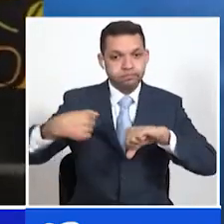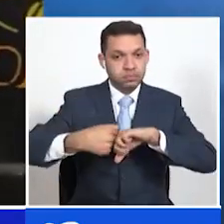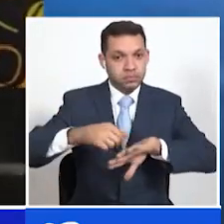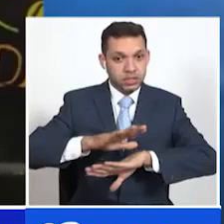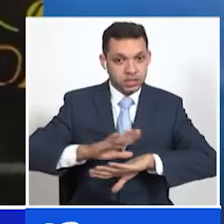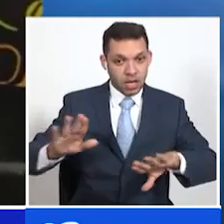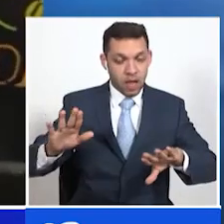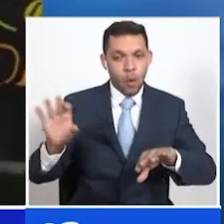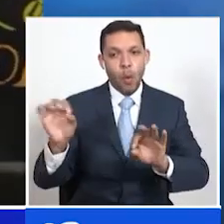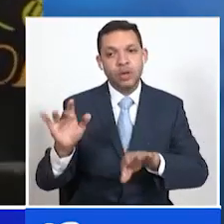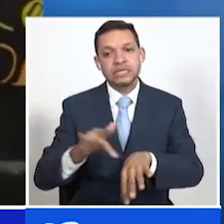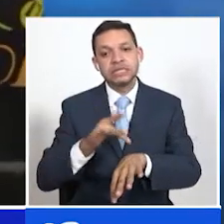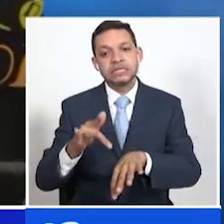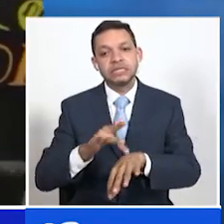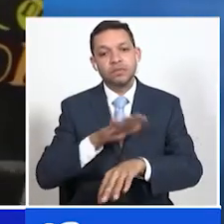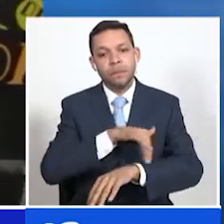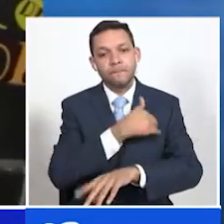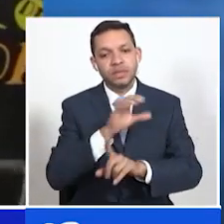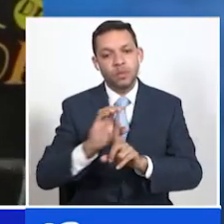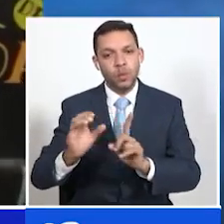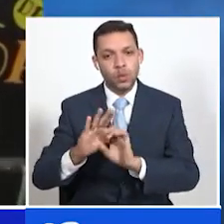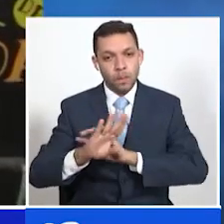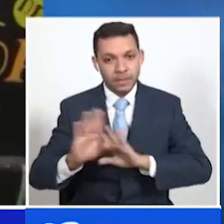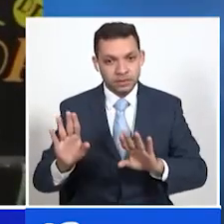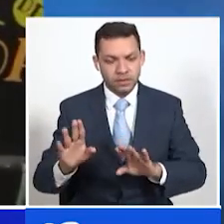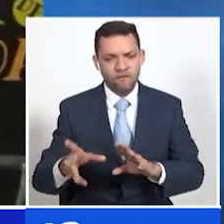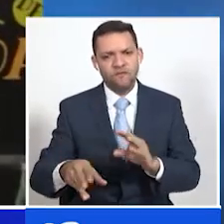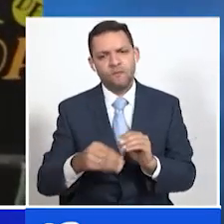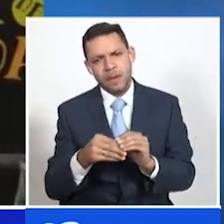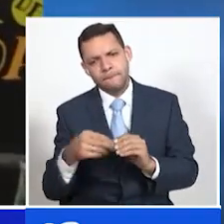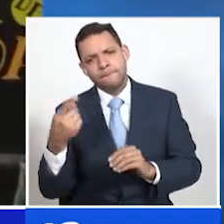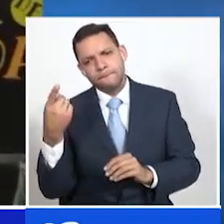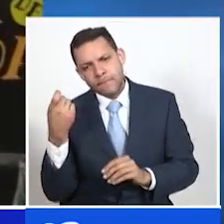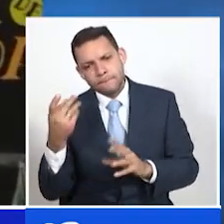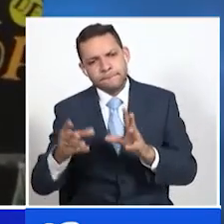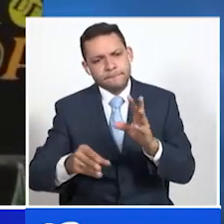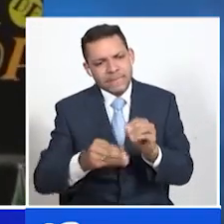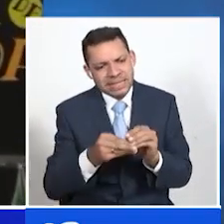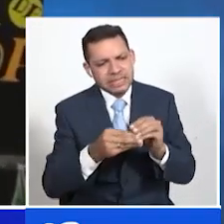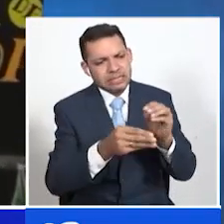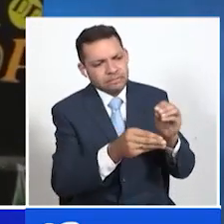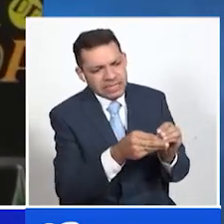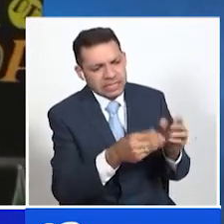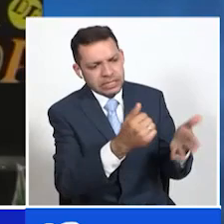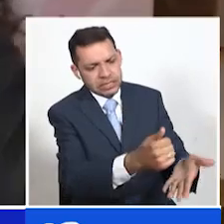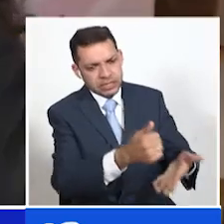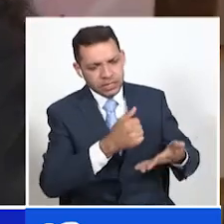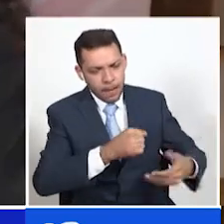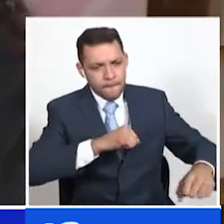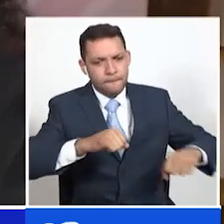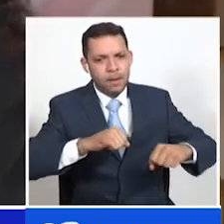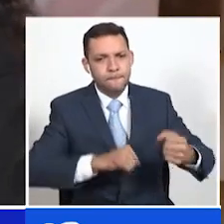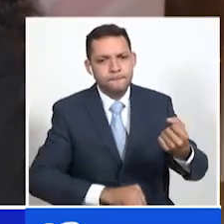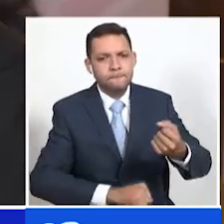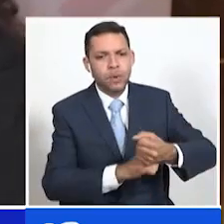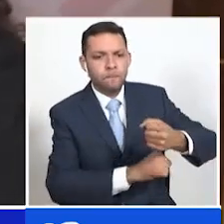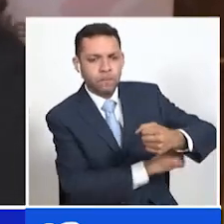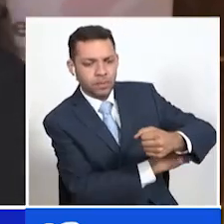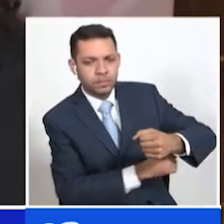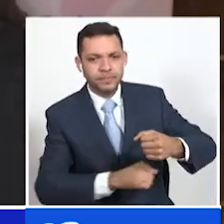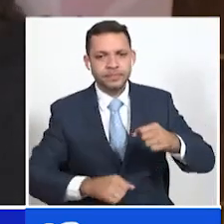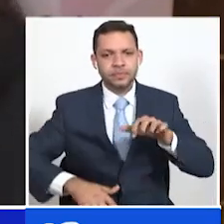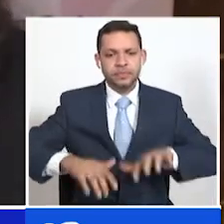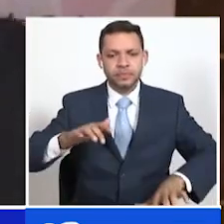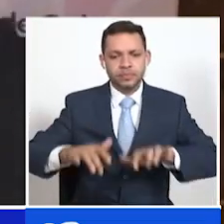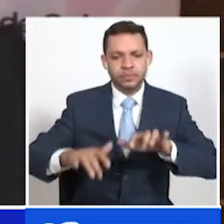de estímulos que viene funcionando hace muchos años. La pandemia, que fue algo extraordinario, requiere medidas extraordinarias. Por tal motivo, desde la